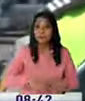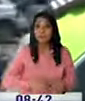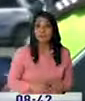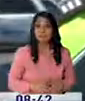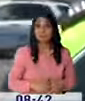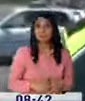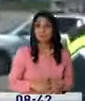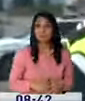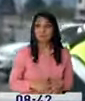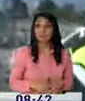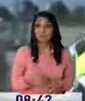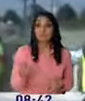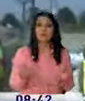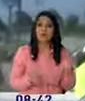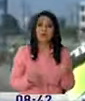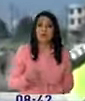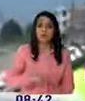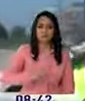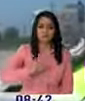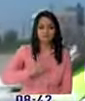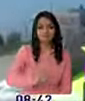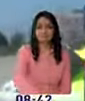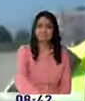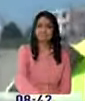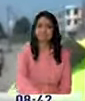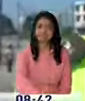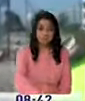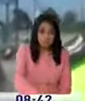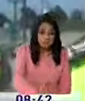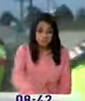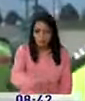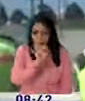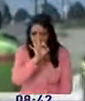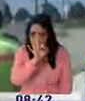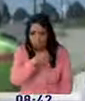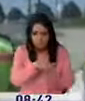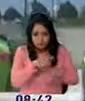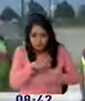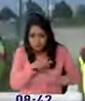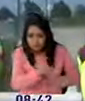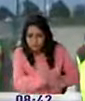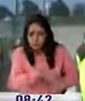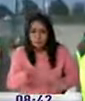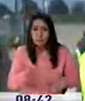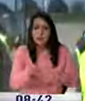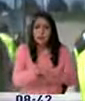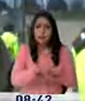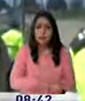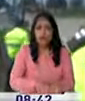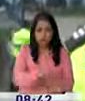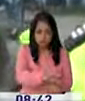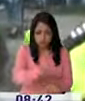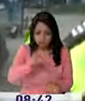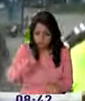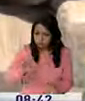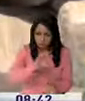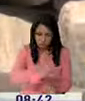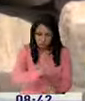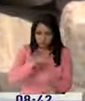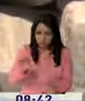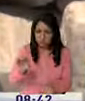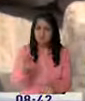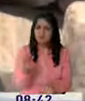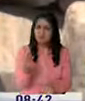de parar la marcha del automotor, encontramos en el interior del vehículo, en su cajuela, una sustancia ilícita.